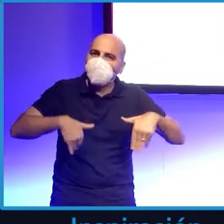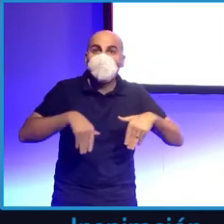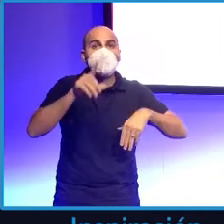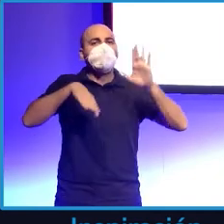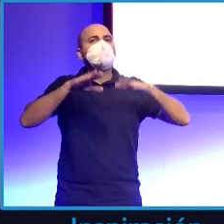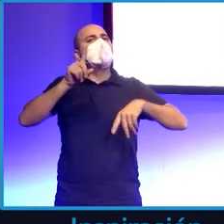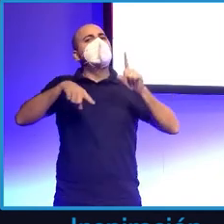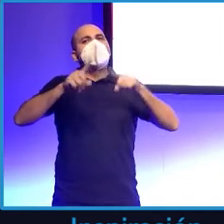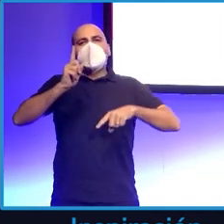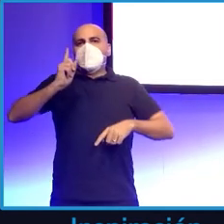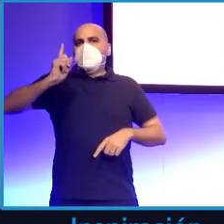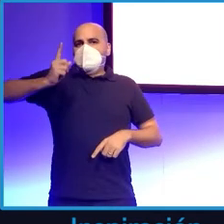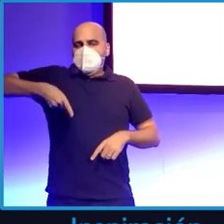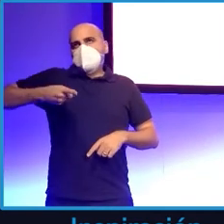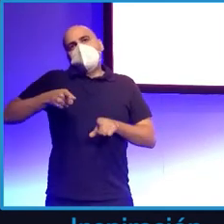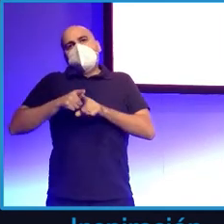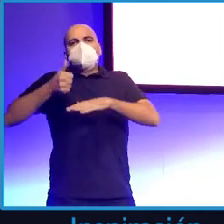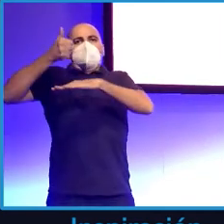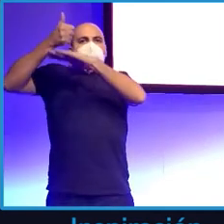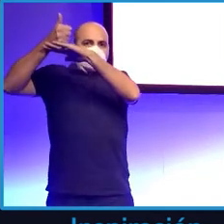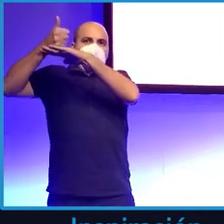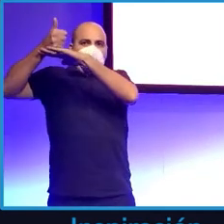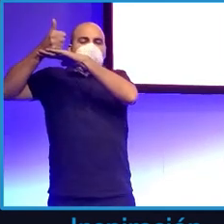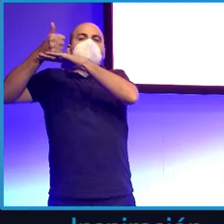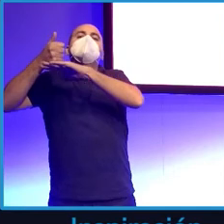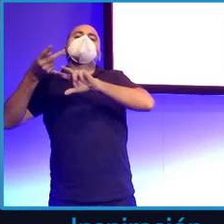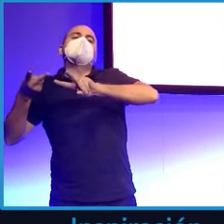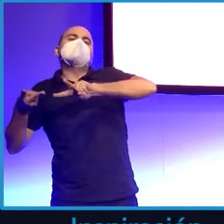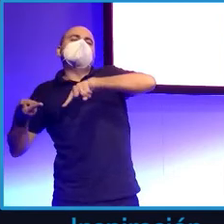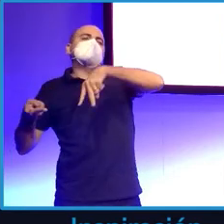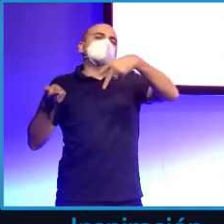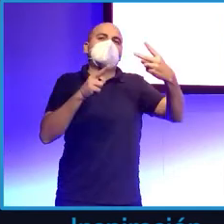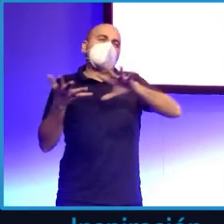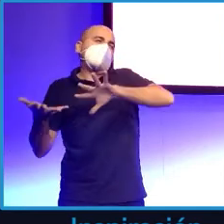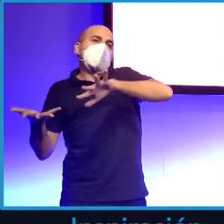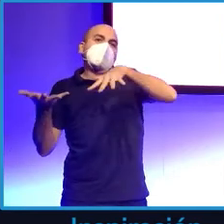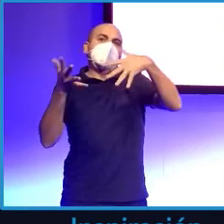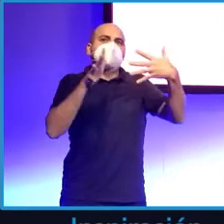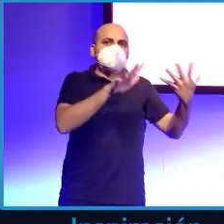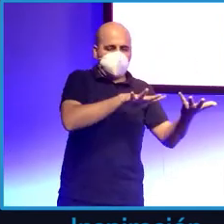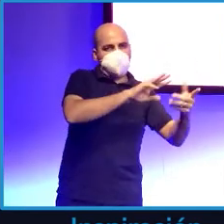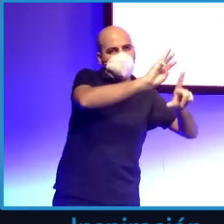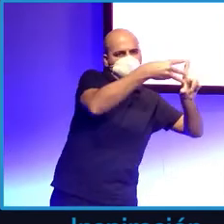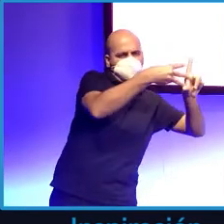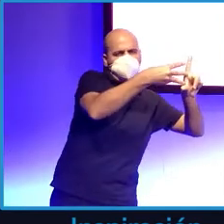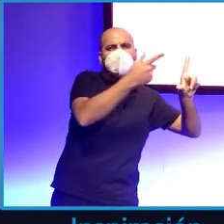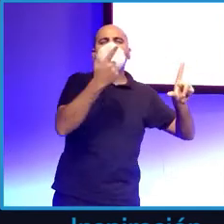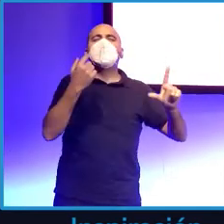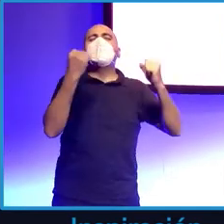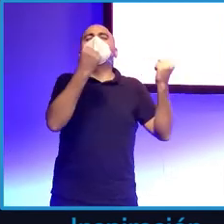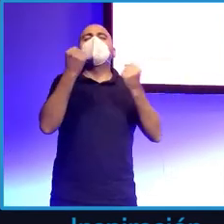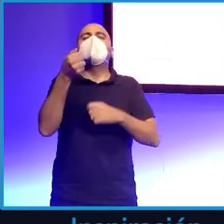traspasa esa web qué es ese traspaso de autoridad que esto siempre se hablaba hablamos de autoridad el sinónimo slim lluís